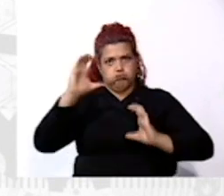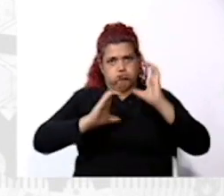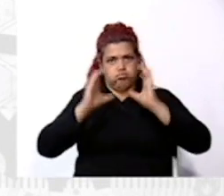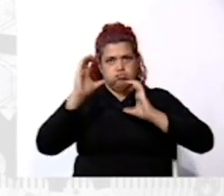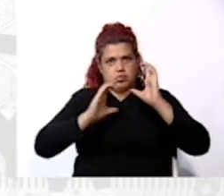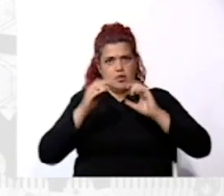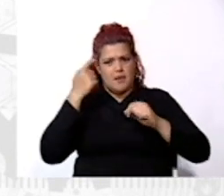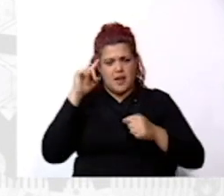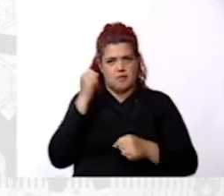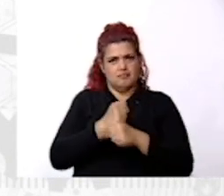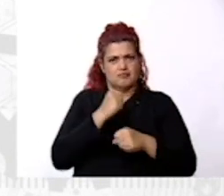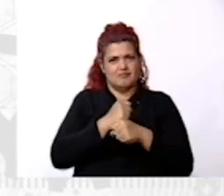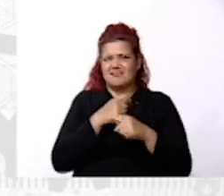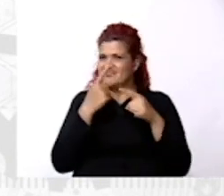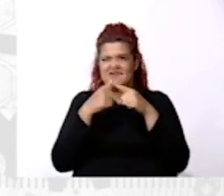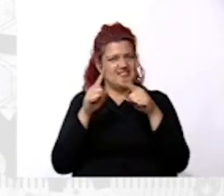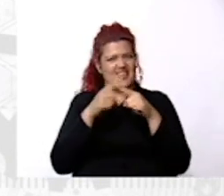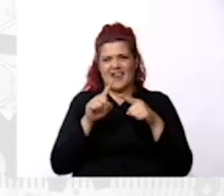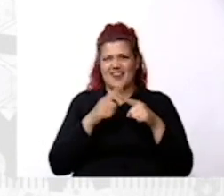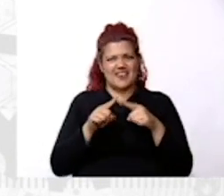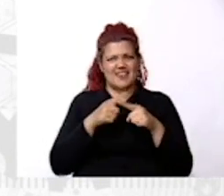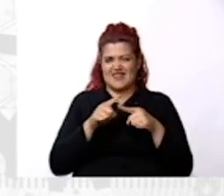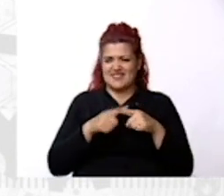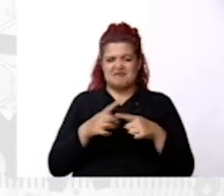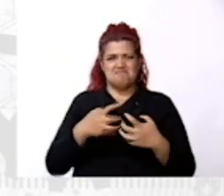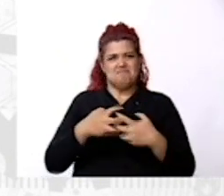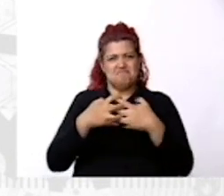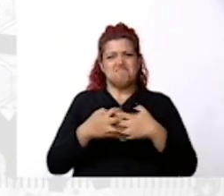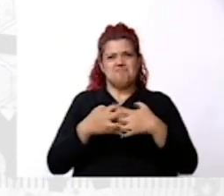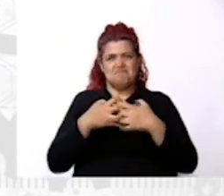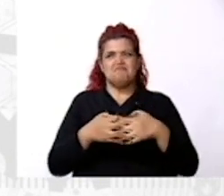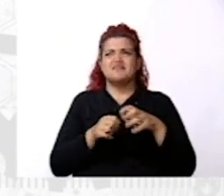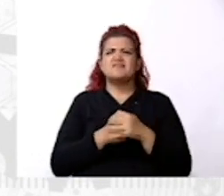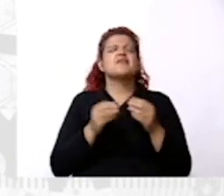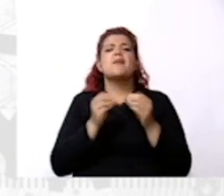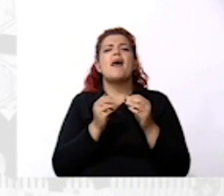construir diferentes tipos de máquinas. A ver, ¿qué más tenemos?